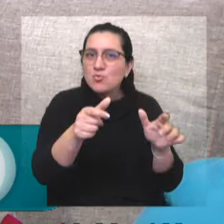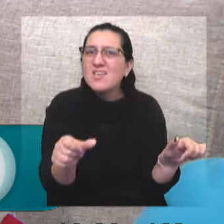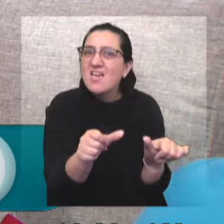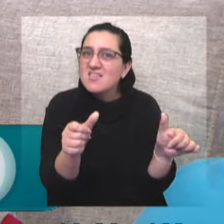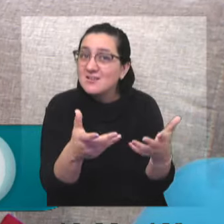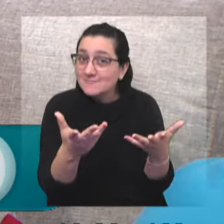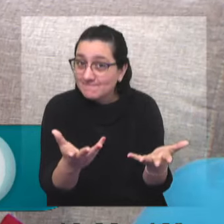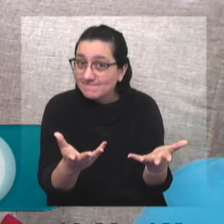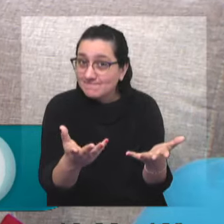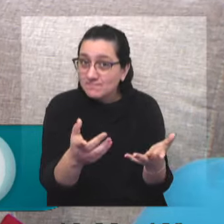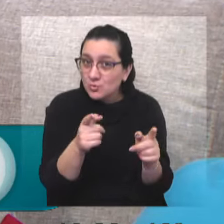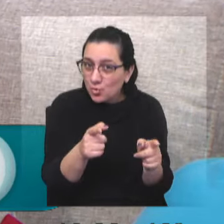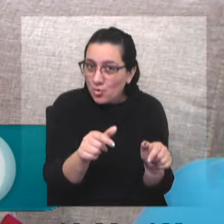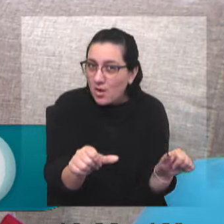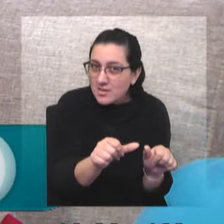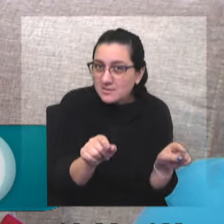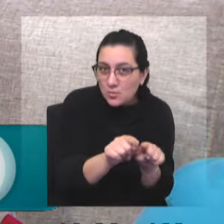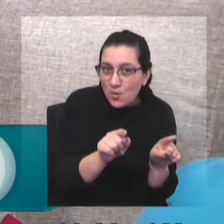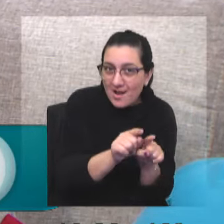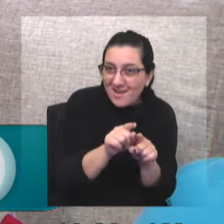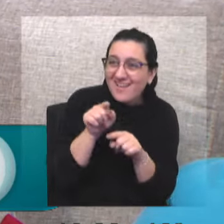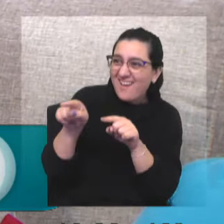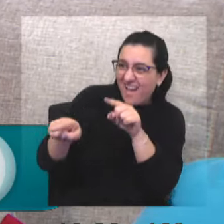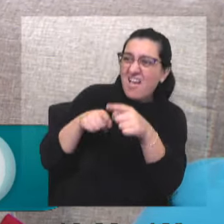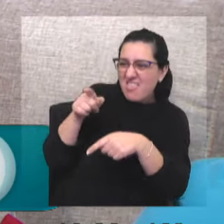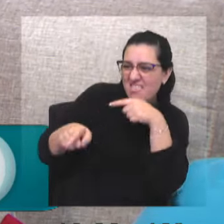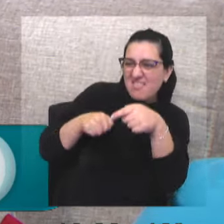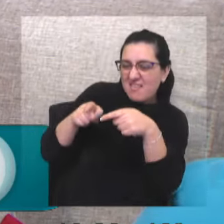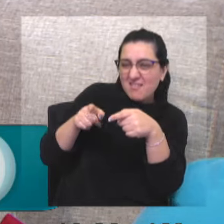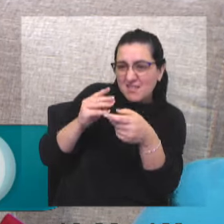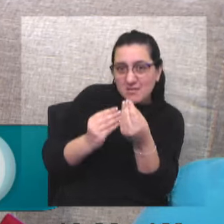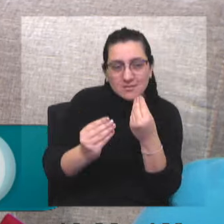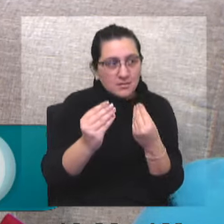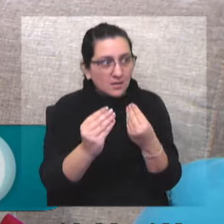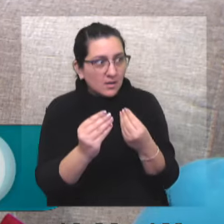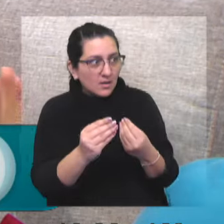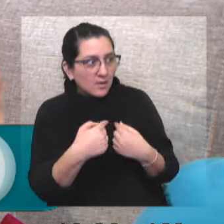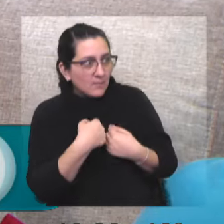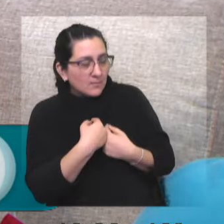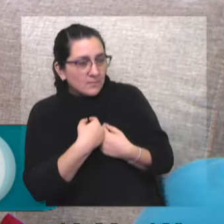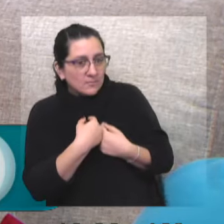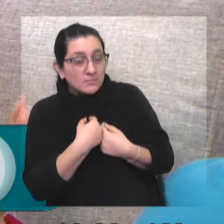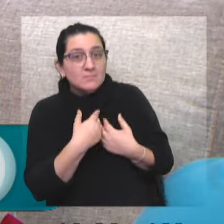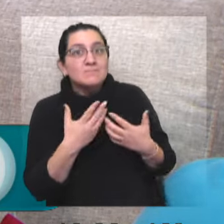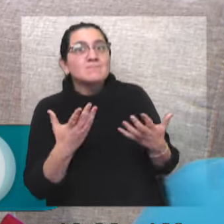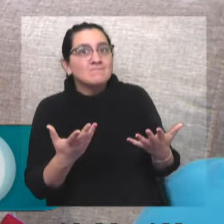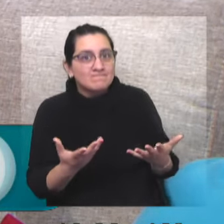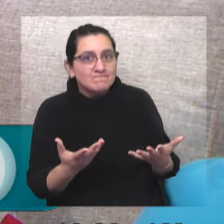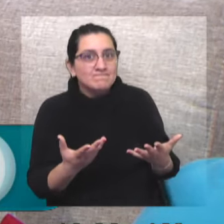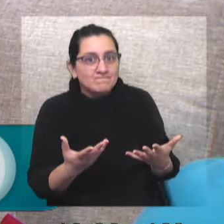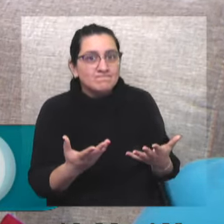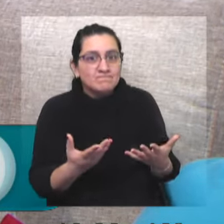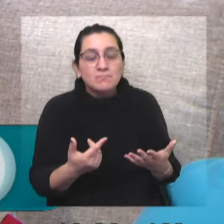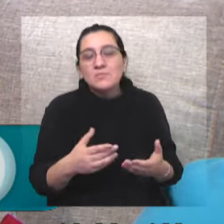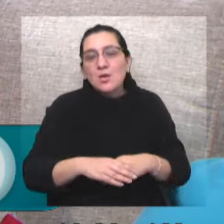usted? ¿Lo haría igual que mirando a otra persona, no? ¿Qué tanta responsabilidad tomo cuando es el otro? ¿El otro o la otra? ¿No? A veces... Usted tengo un